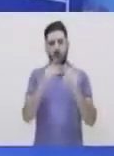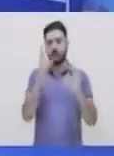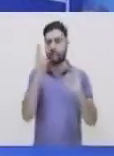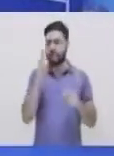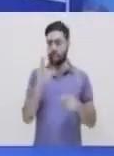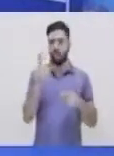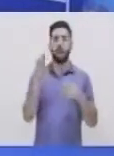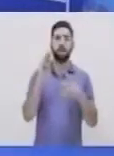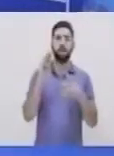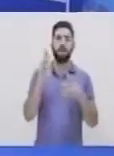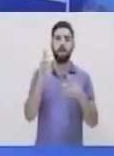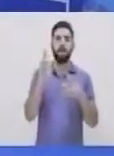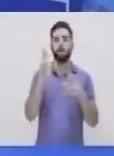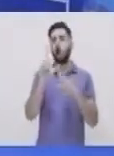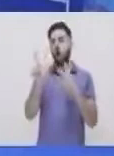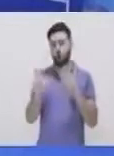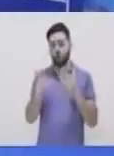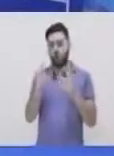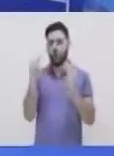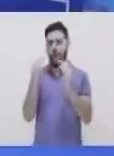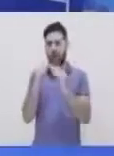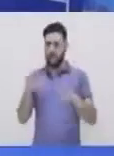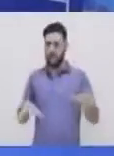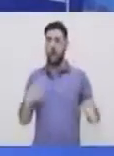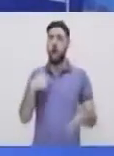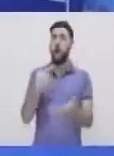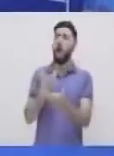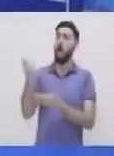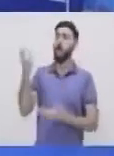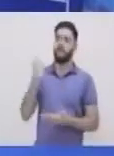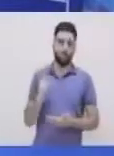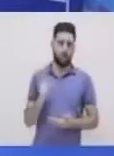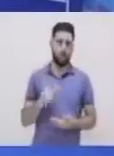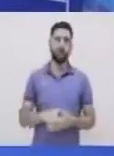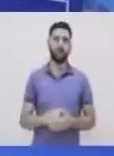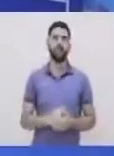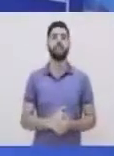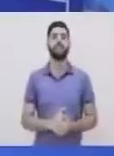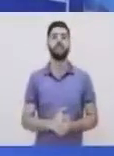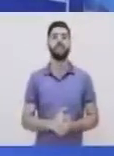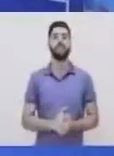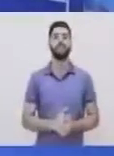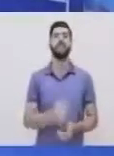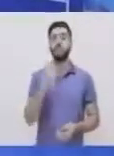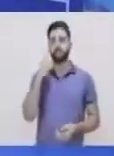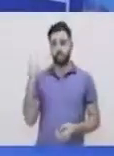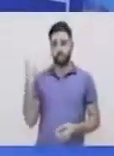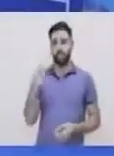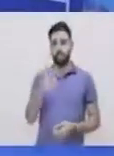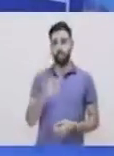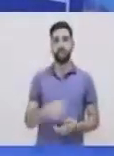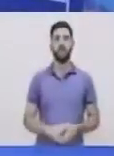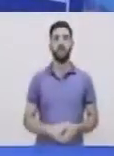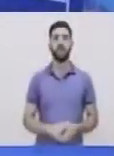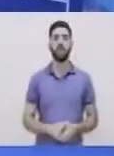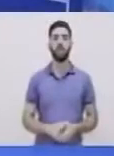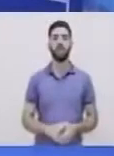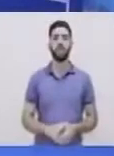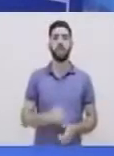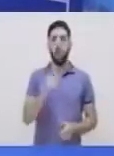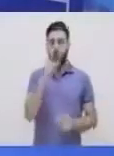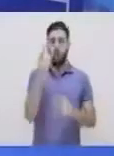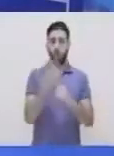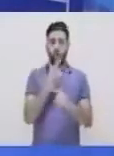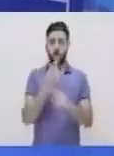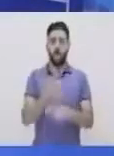casa. Primer ejercicio, conducción en distribución libre, utilizando ambas piernas. Voy en el